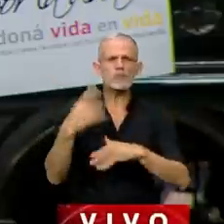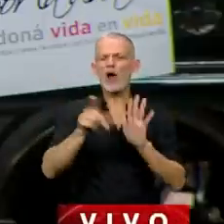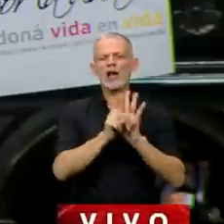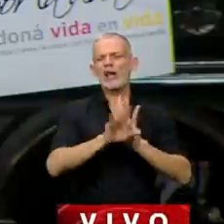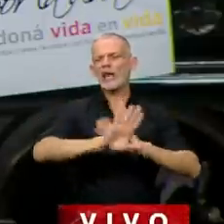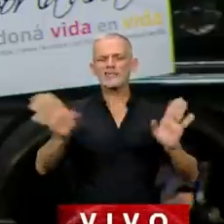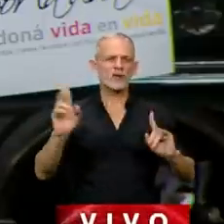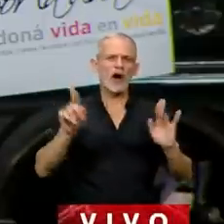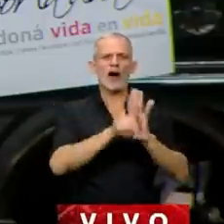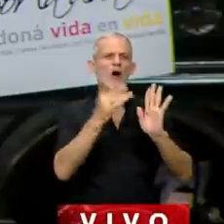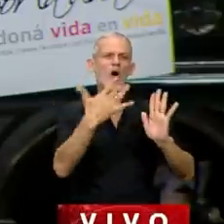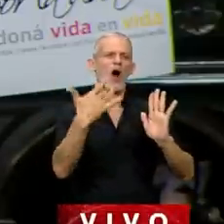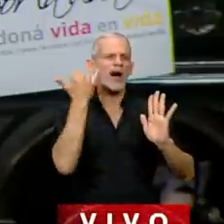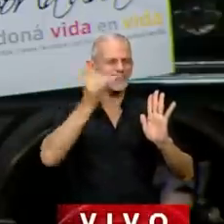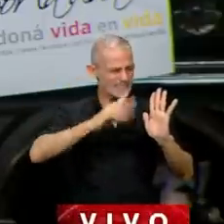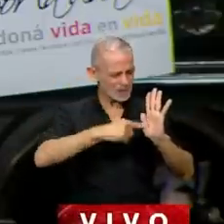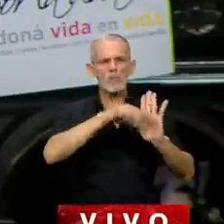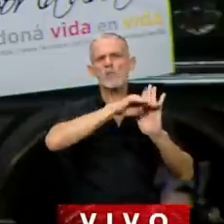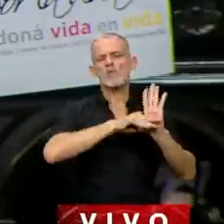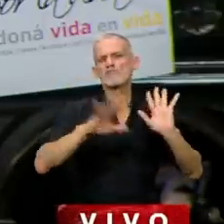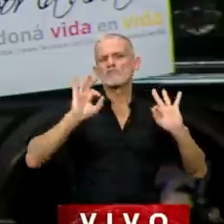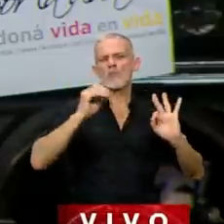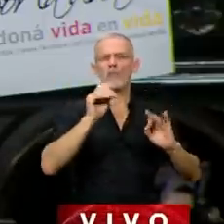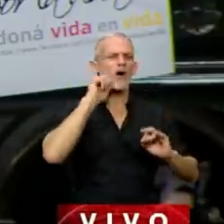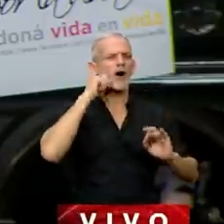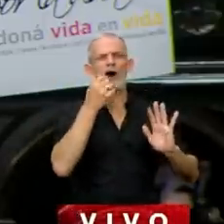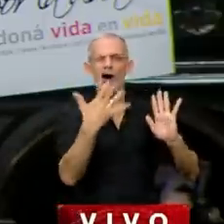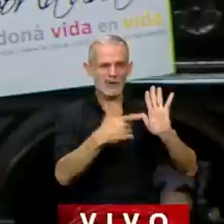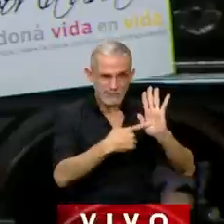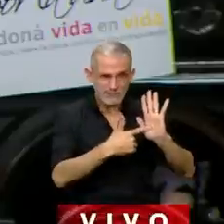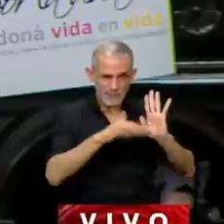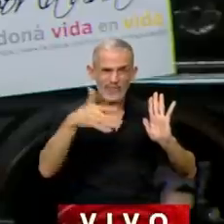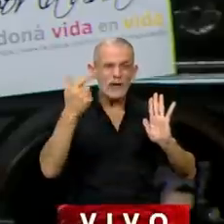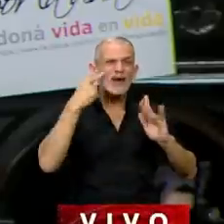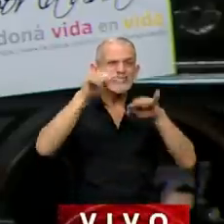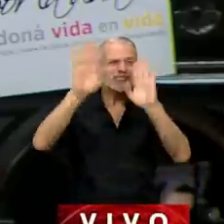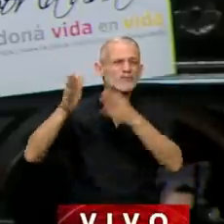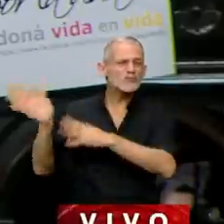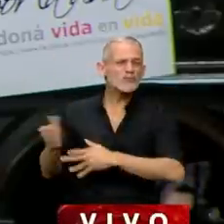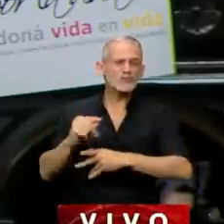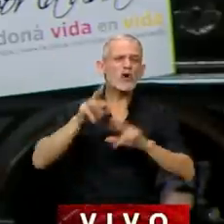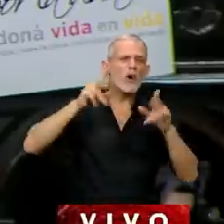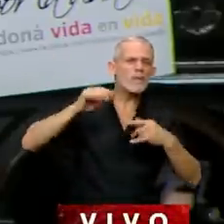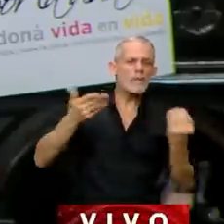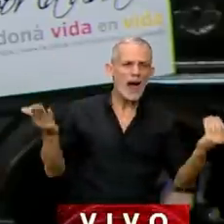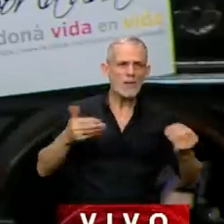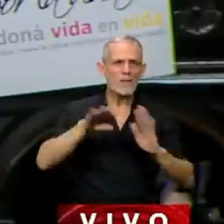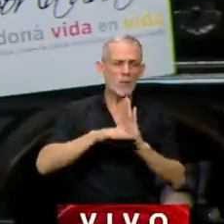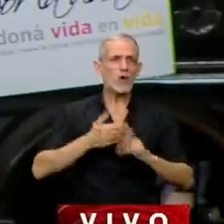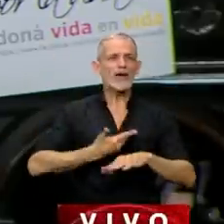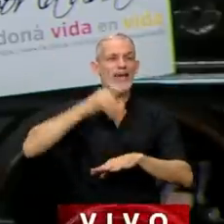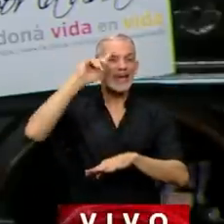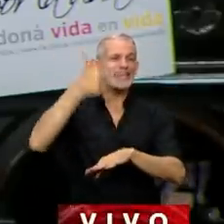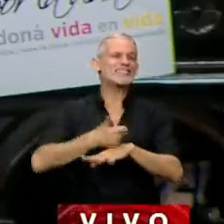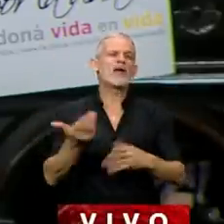ley. Puede estar muy linda la ley, puede estar los principios en la ley, pero si después no hay institucionalidad y política pública y un Estado